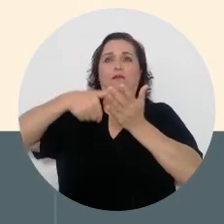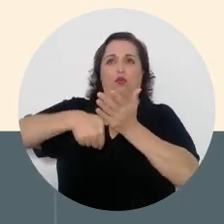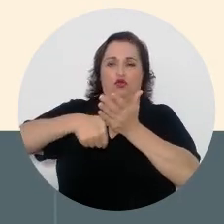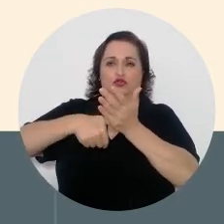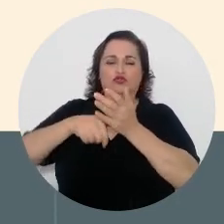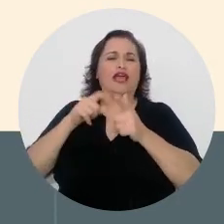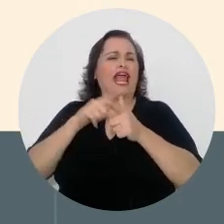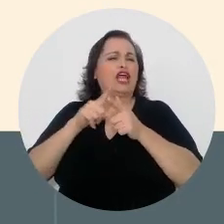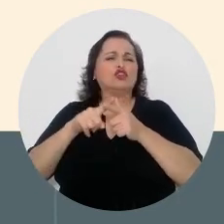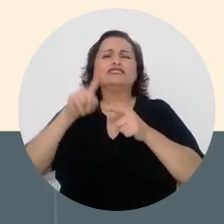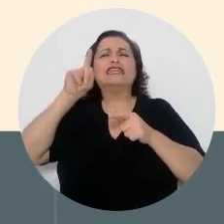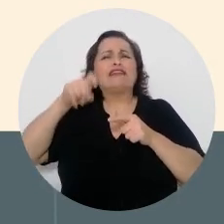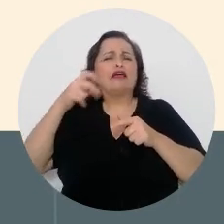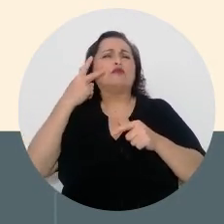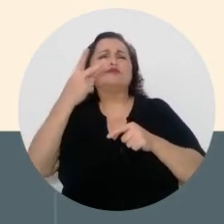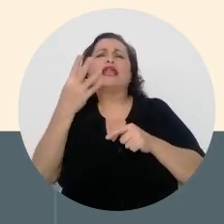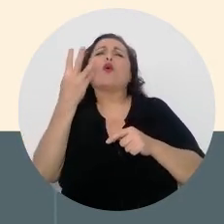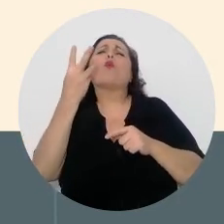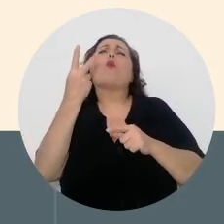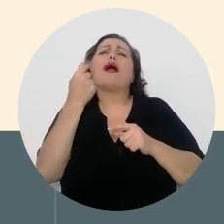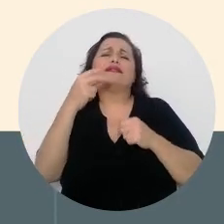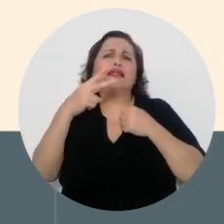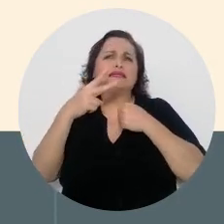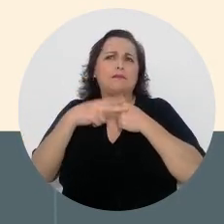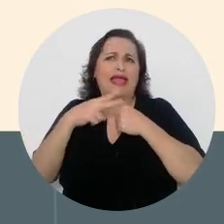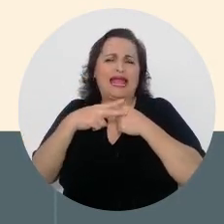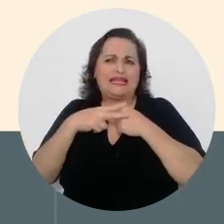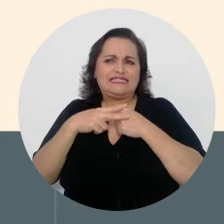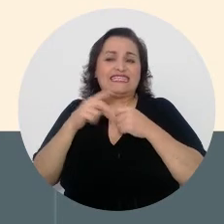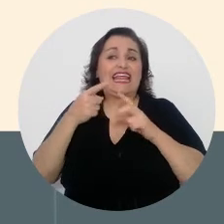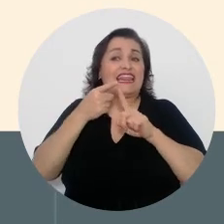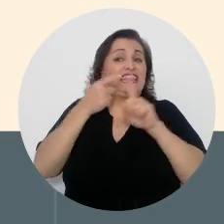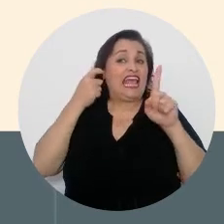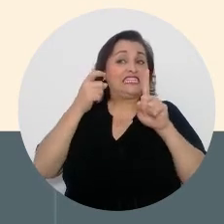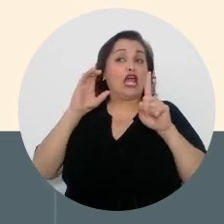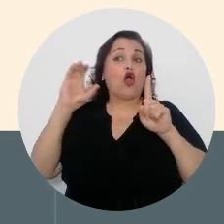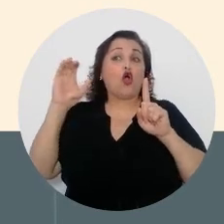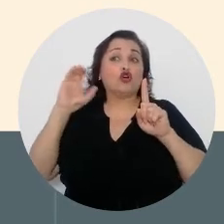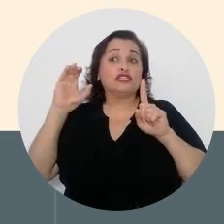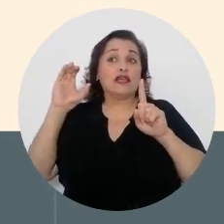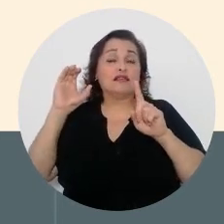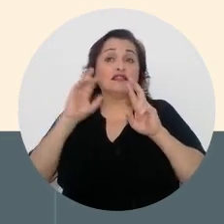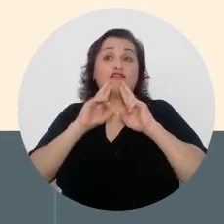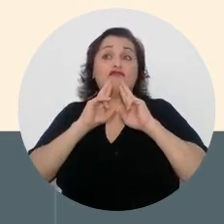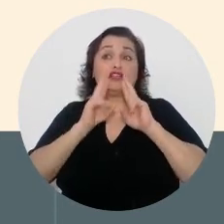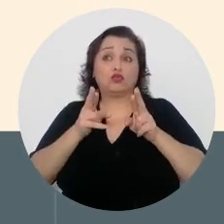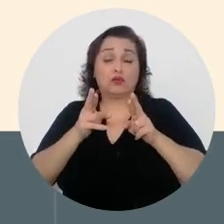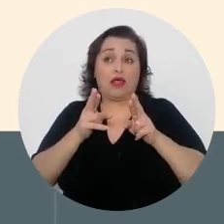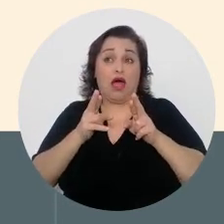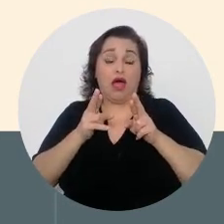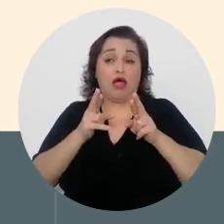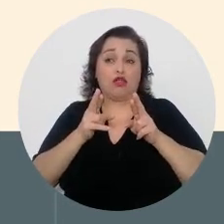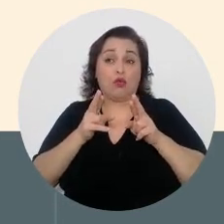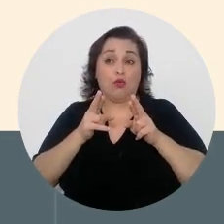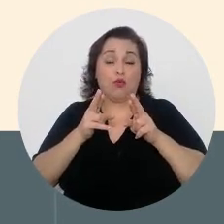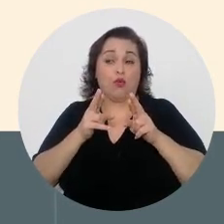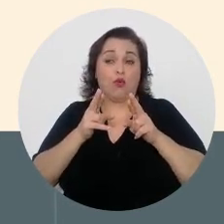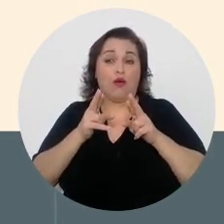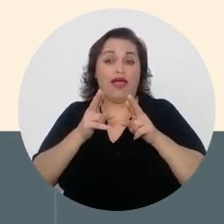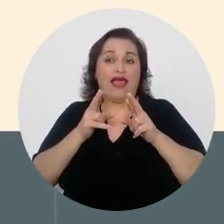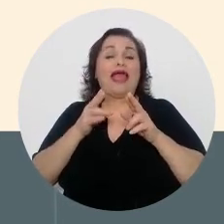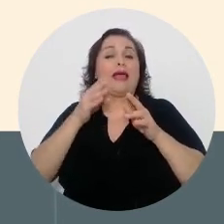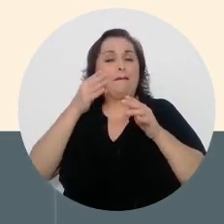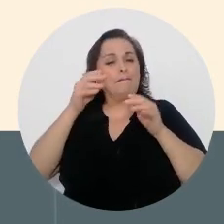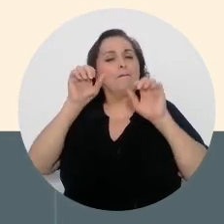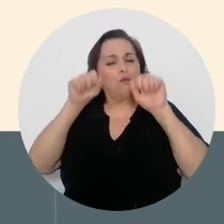que hacer acá es ver cuántas veces el cociente, el resultado del cociente,